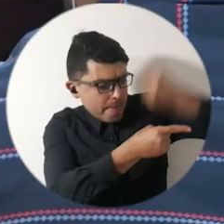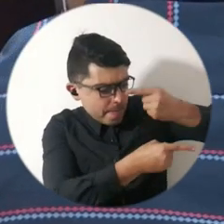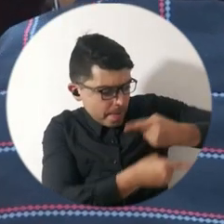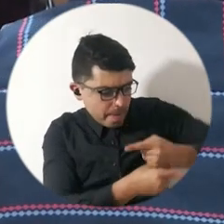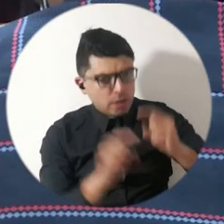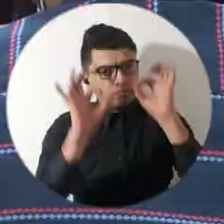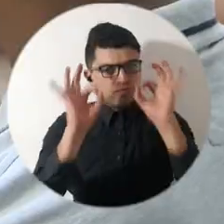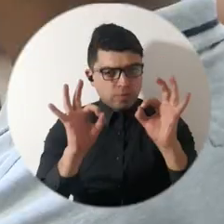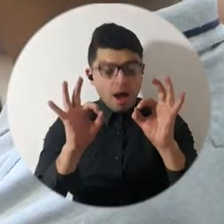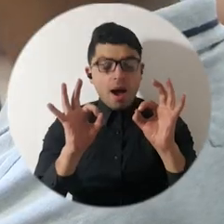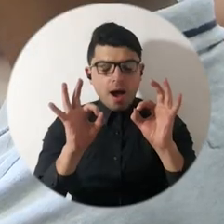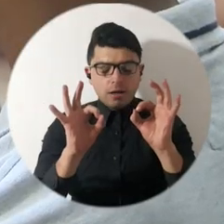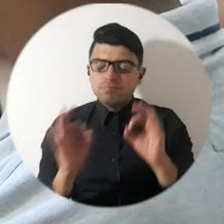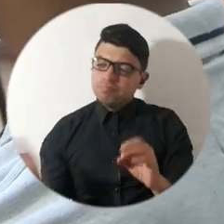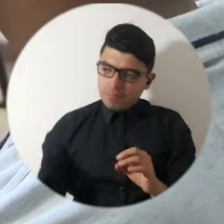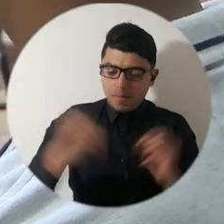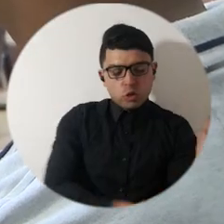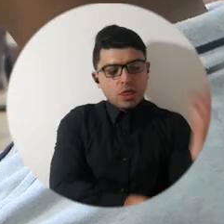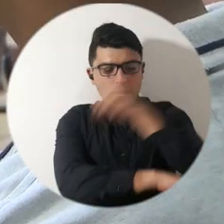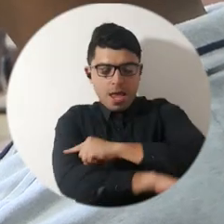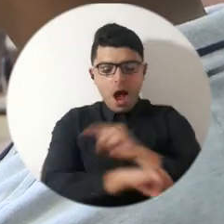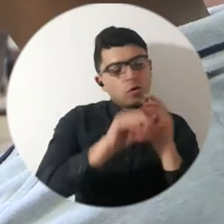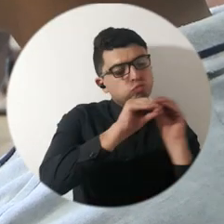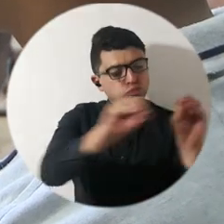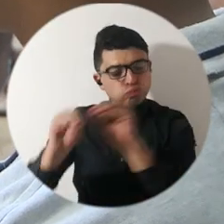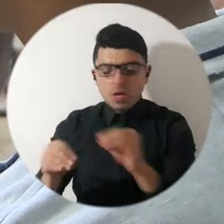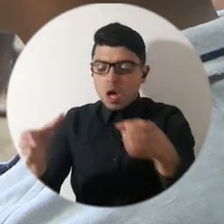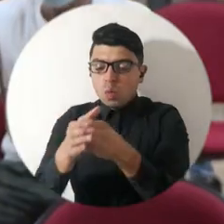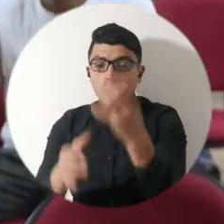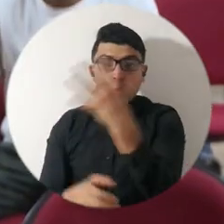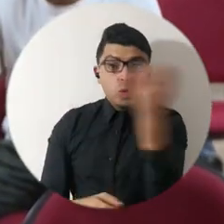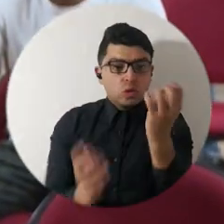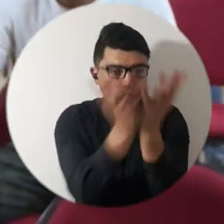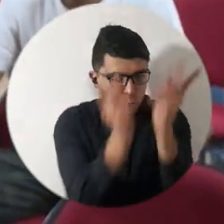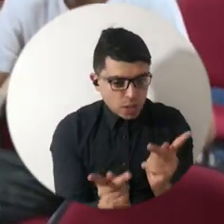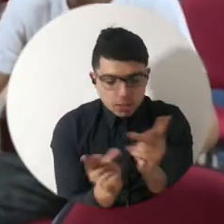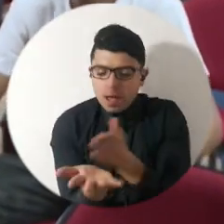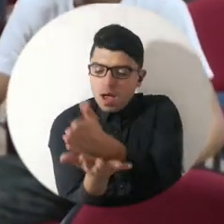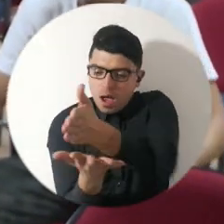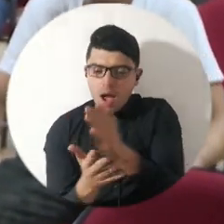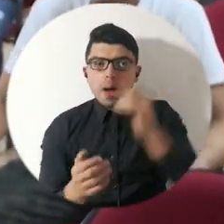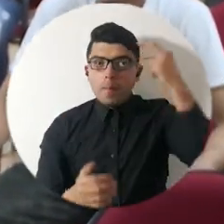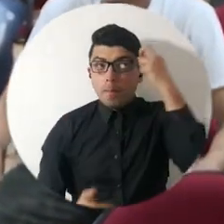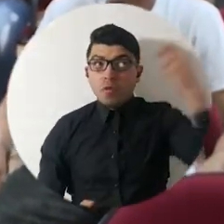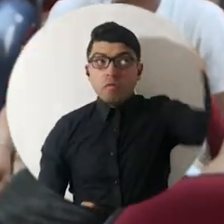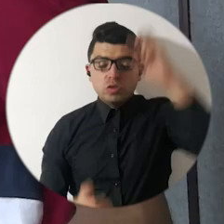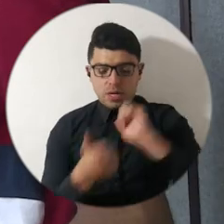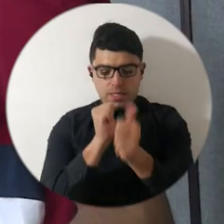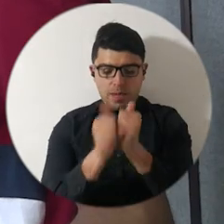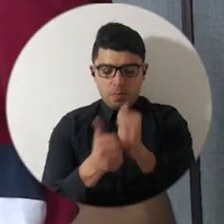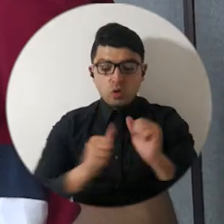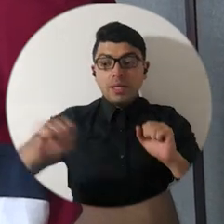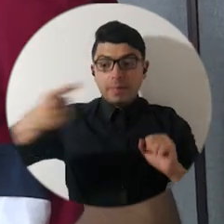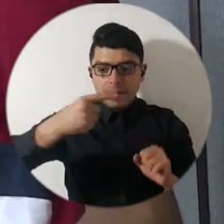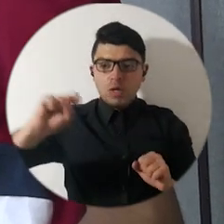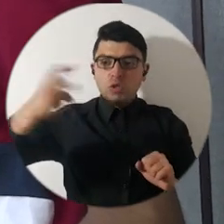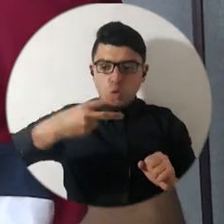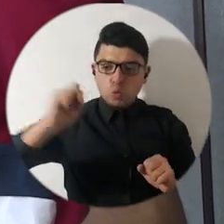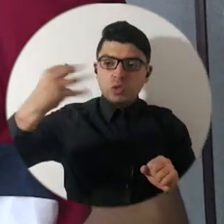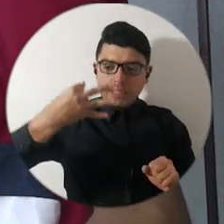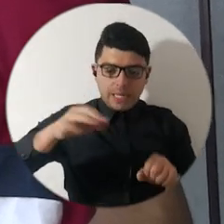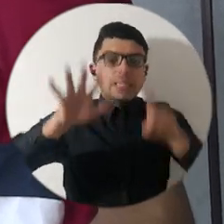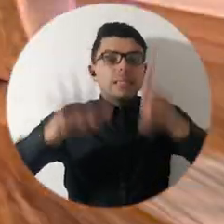de bioseguridad, se realizó una jornada de inducción a 400 estudiantes del programa profesional en deporte de primer, segundo y